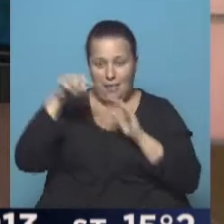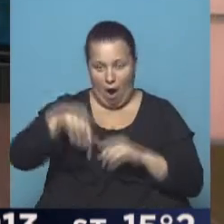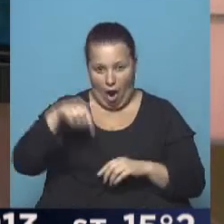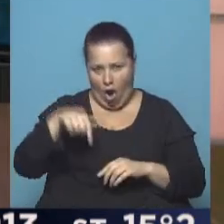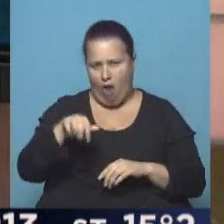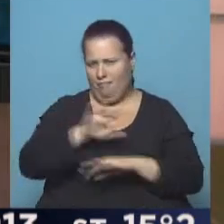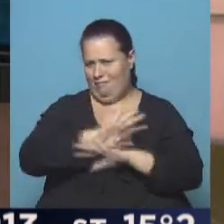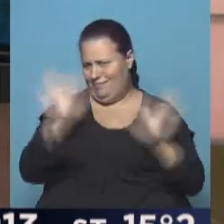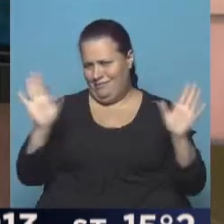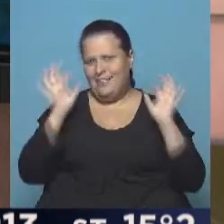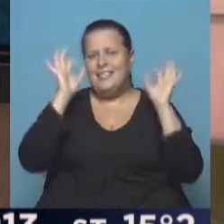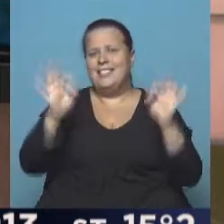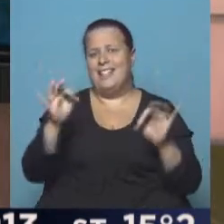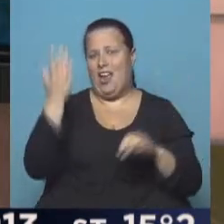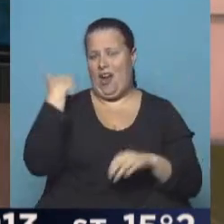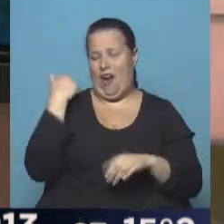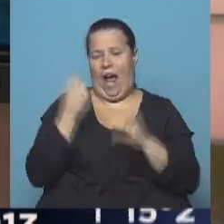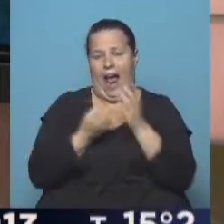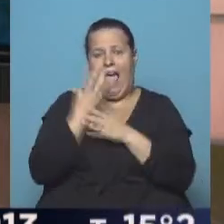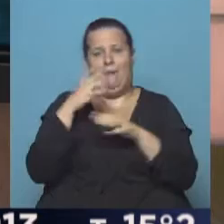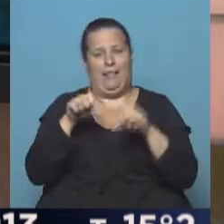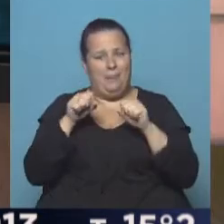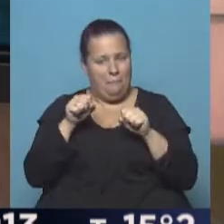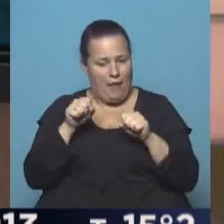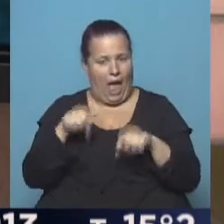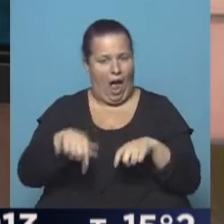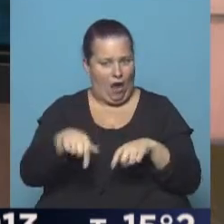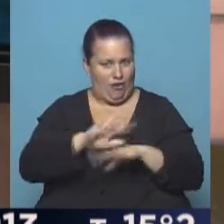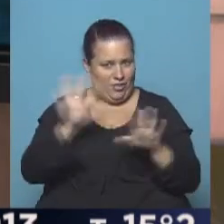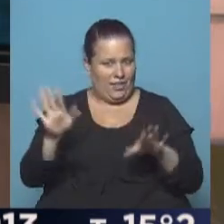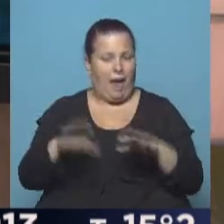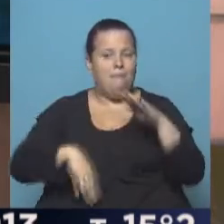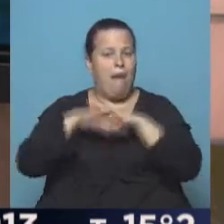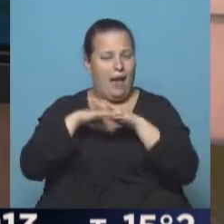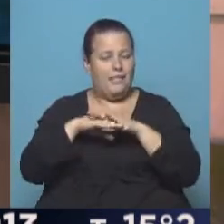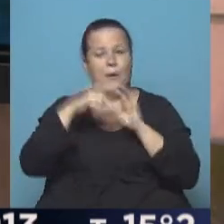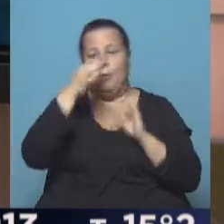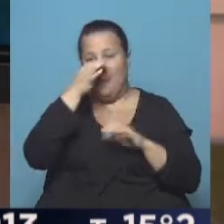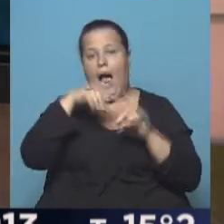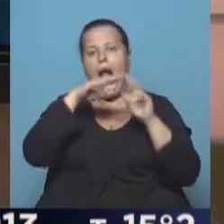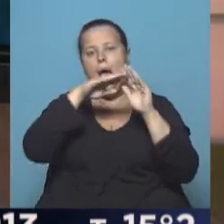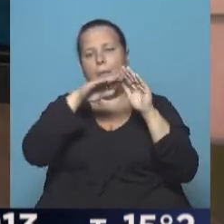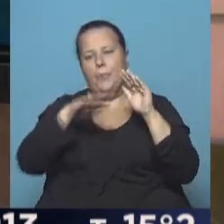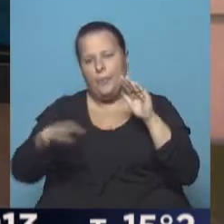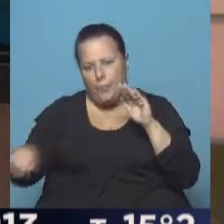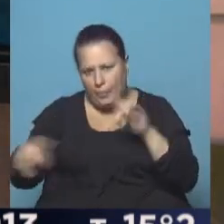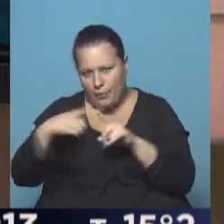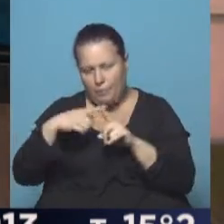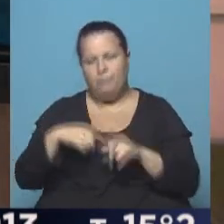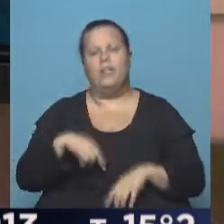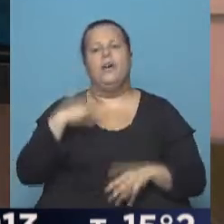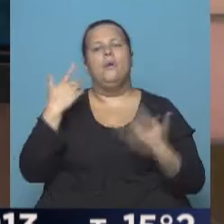hoy ya se cumplió y fue registrada en las primeras horas de este martes. Ya comienza a disminuir